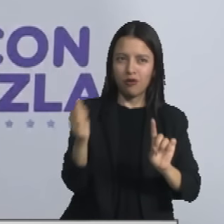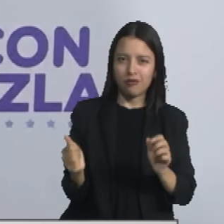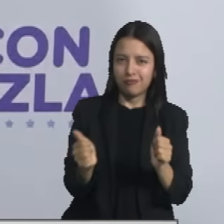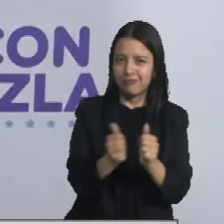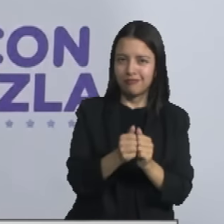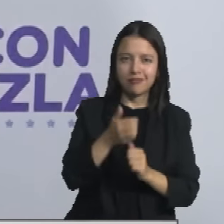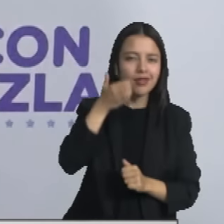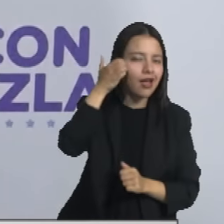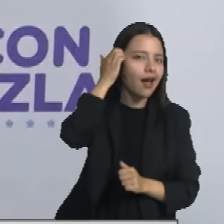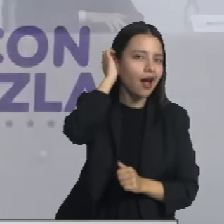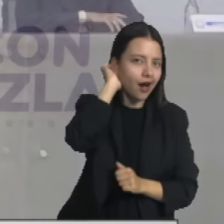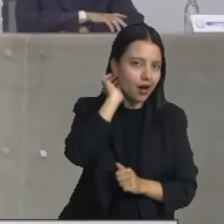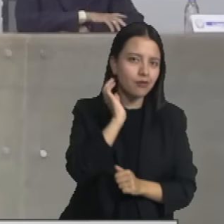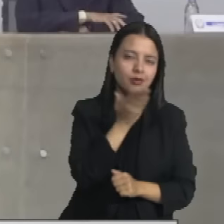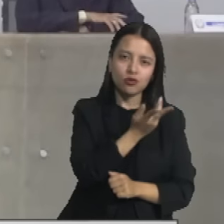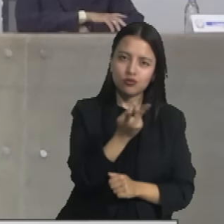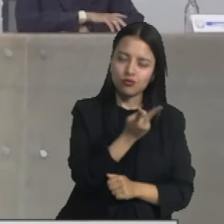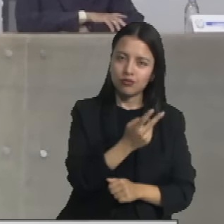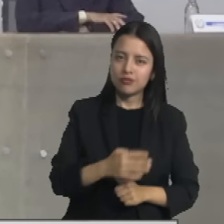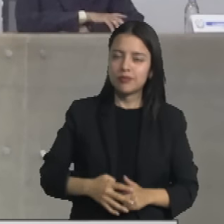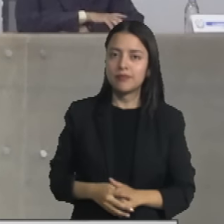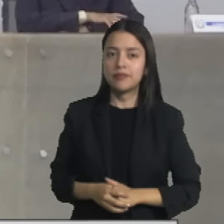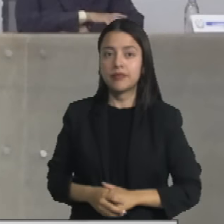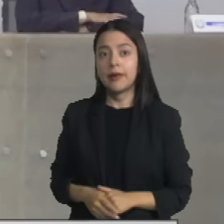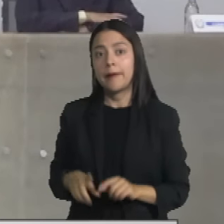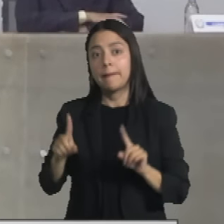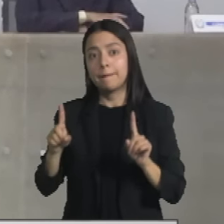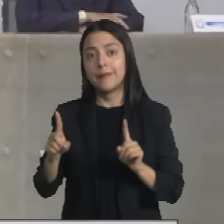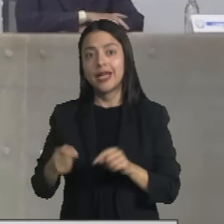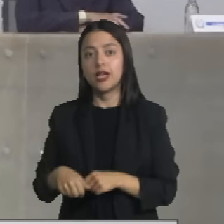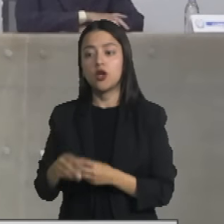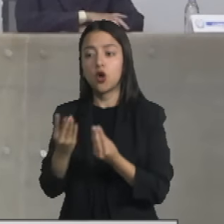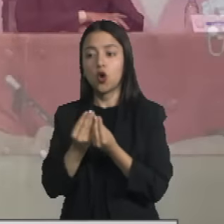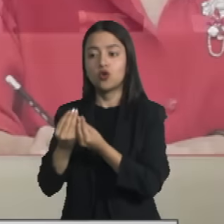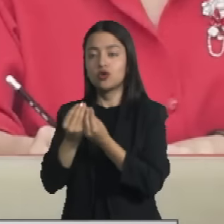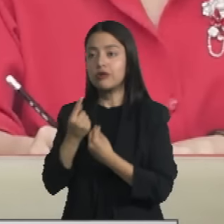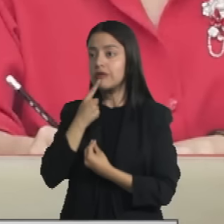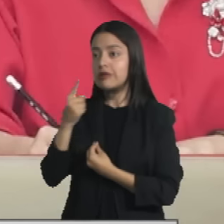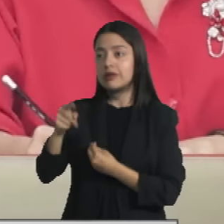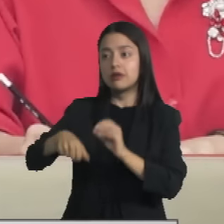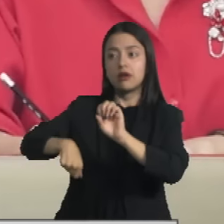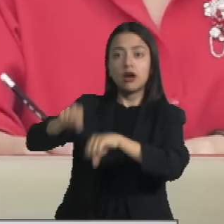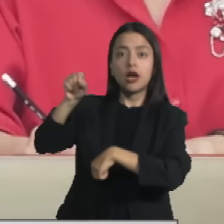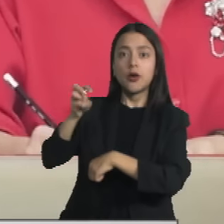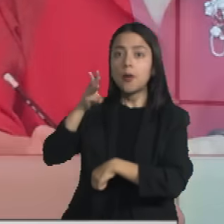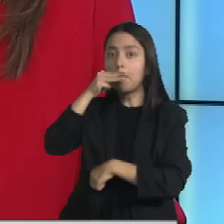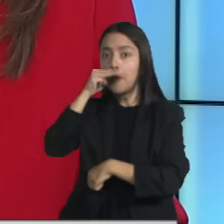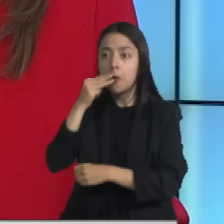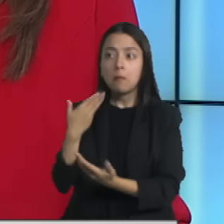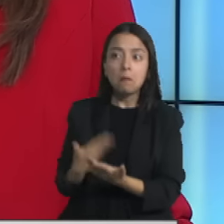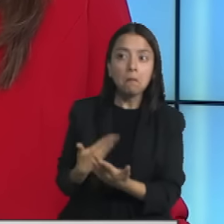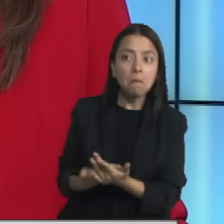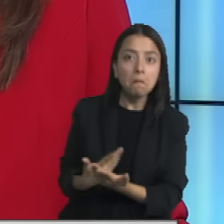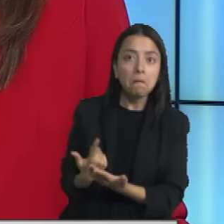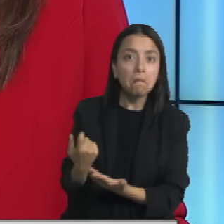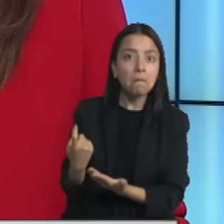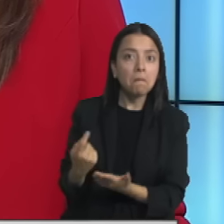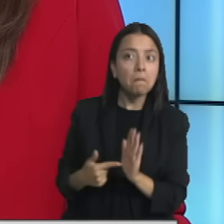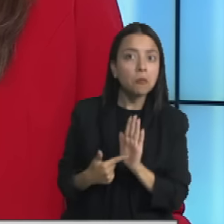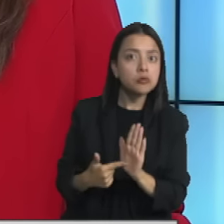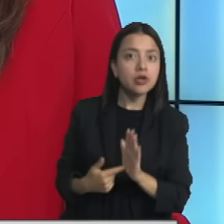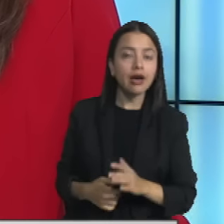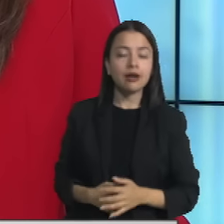Edmundo González, pese a que el ente electoral declaró ganador a Maduro sin mostrar aún prueba alguna. Un sismo